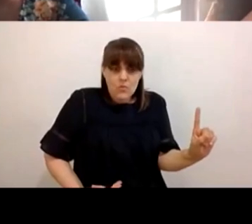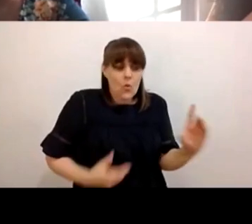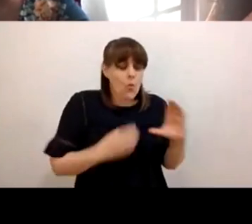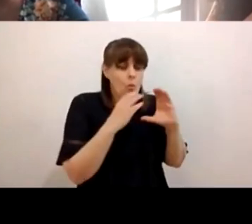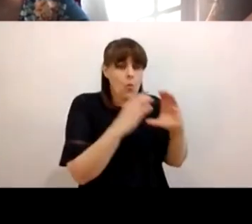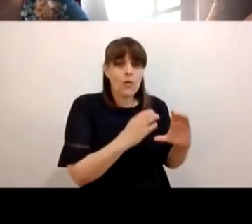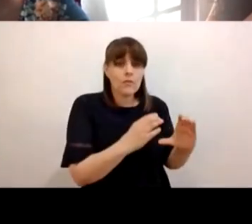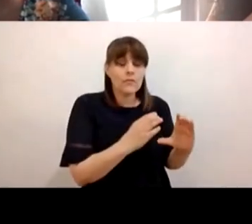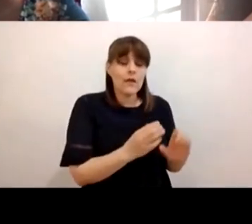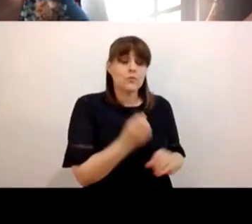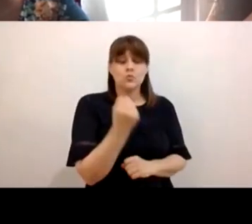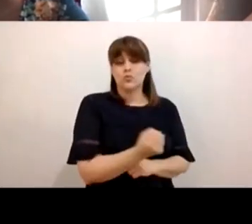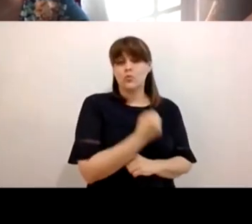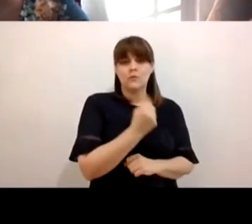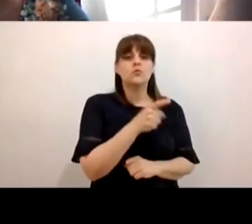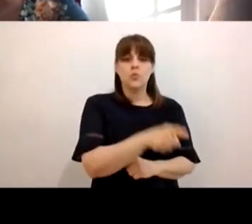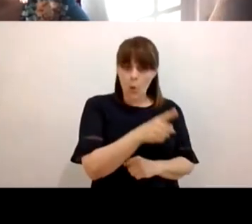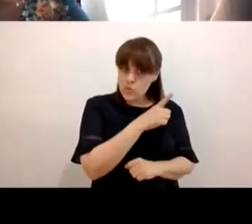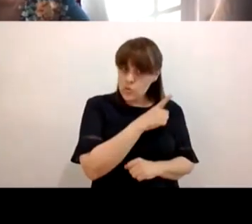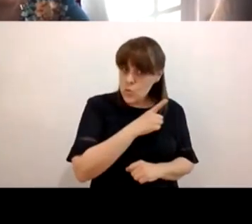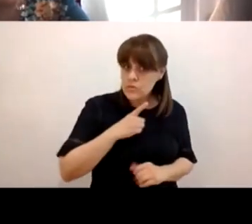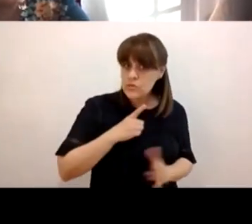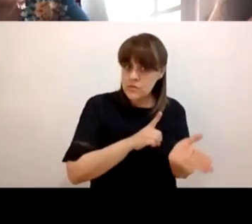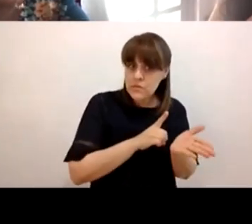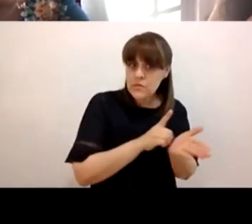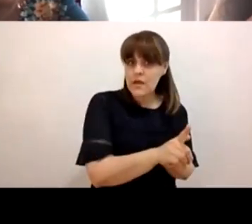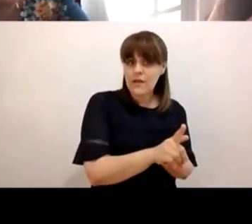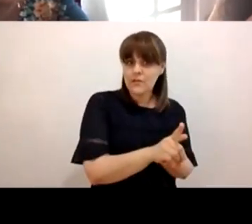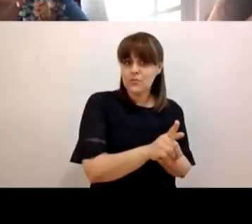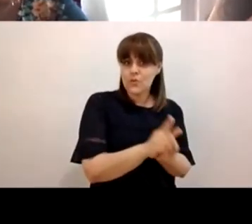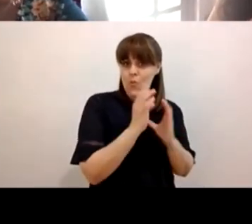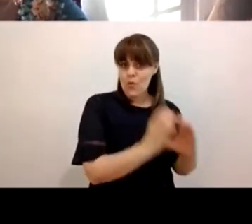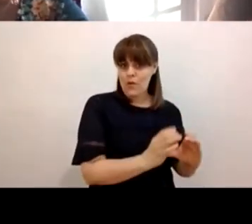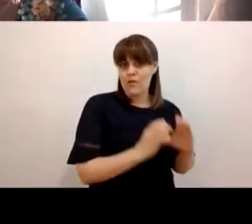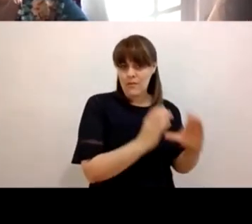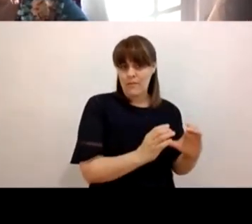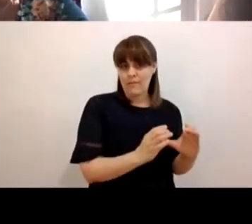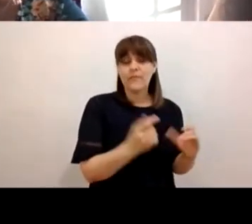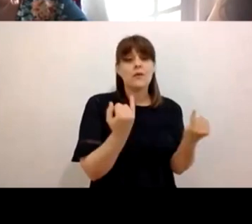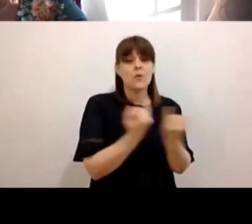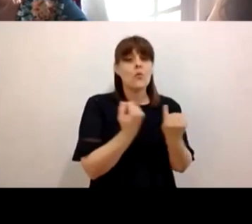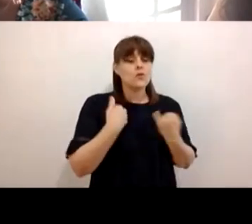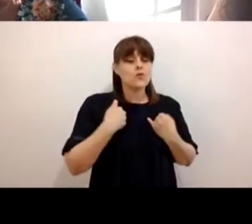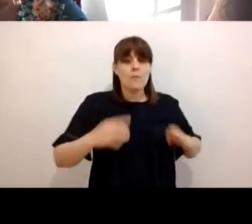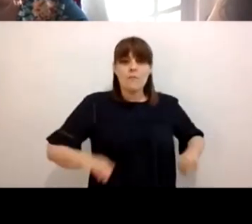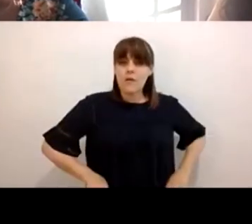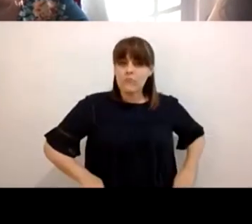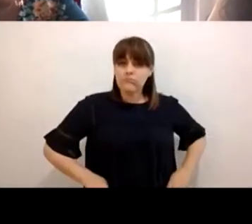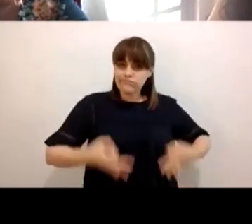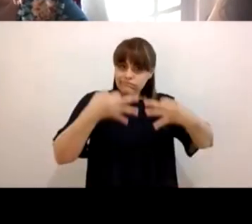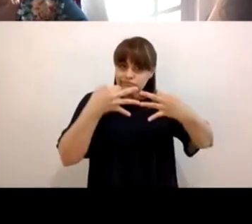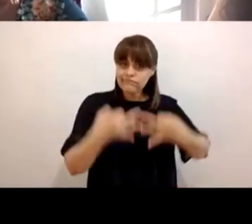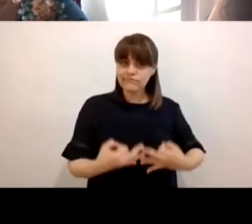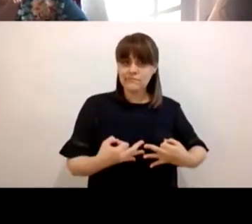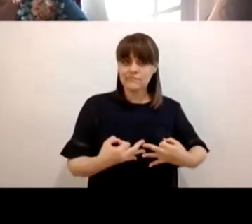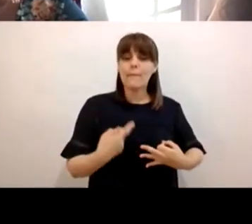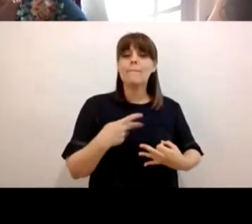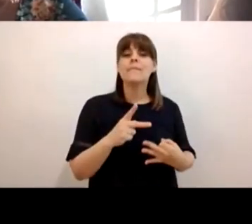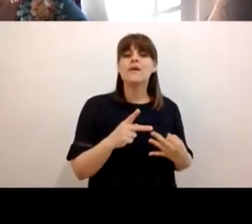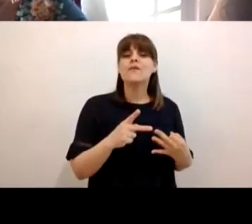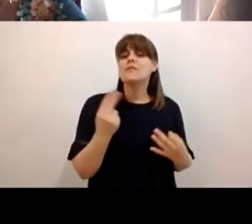derecho y donde yo me relaciono también de esa misma manera ética pero eso requiere una crianza